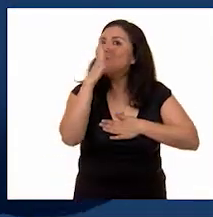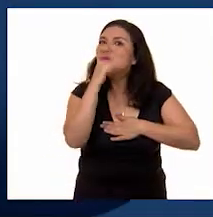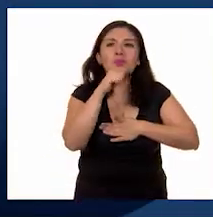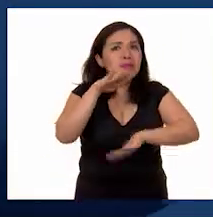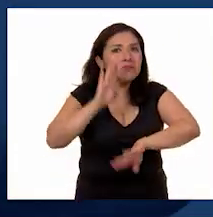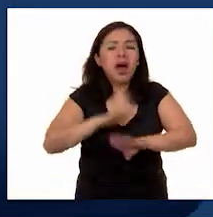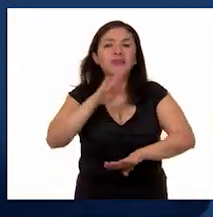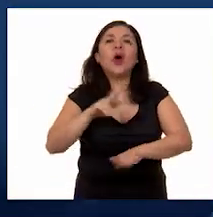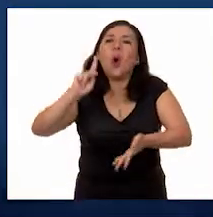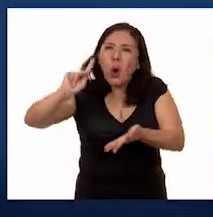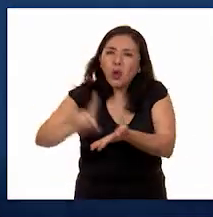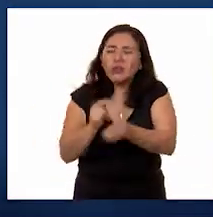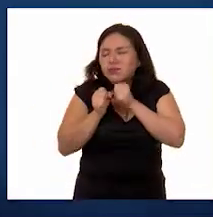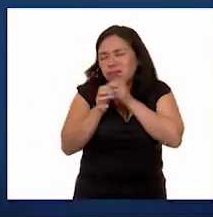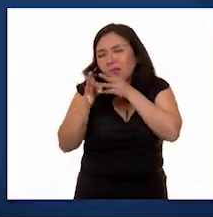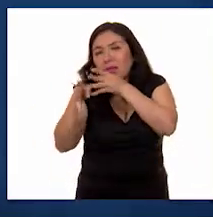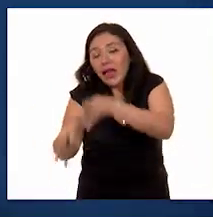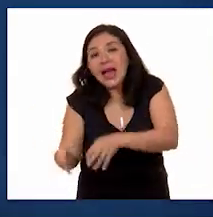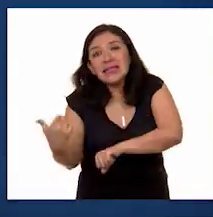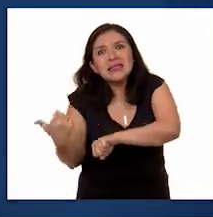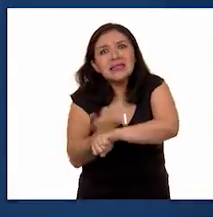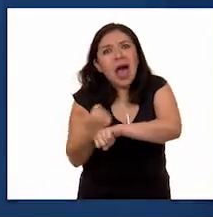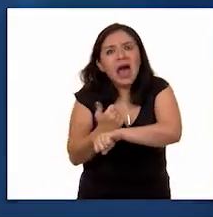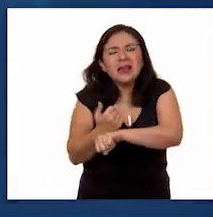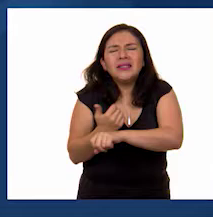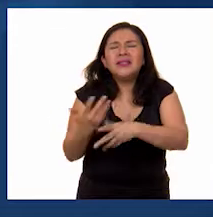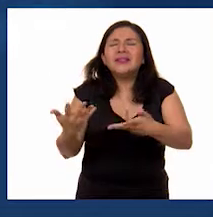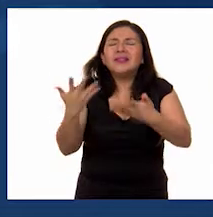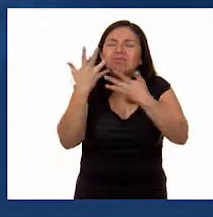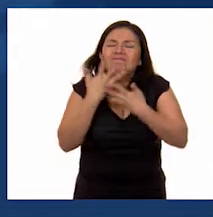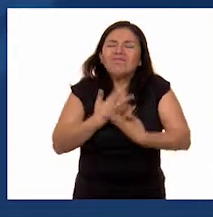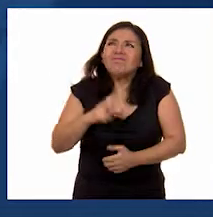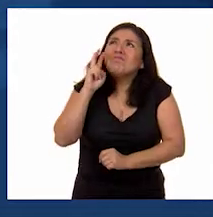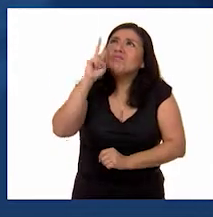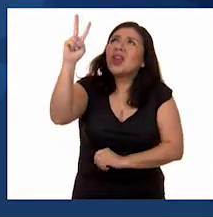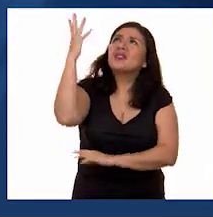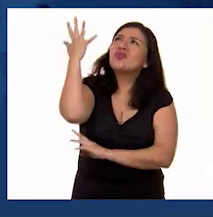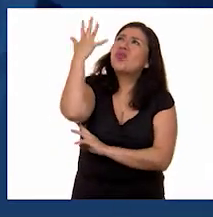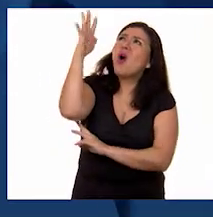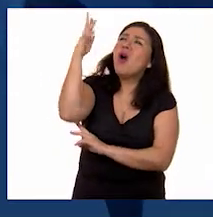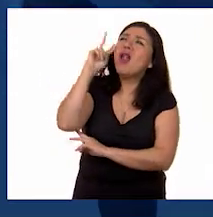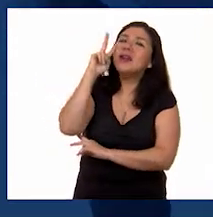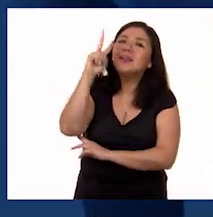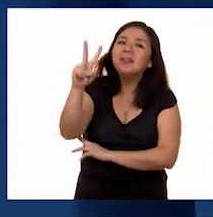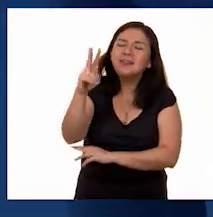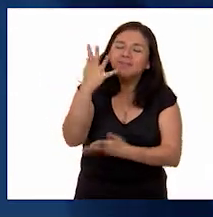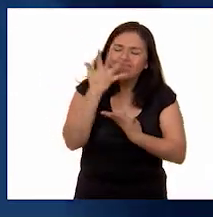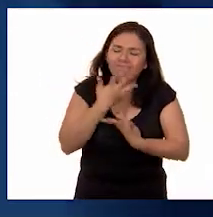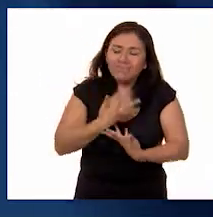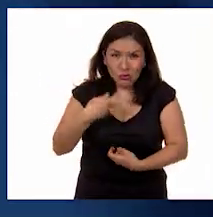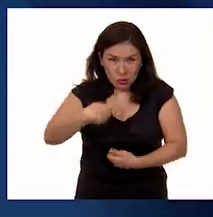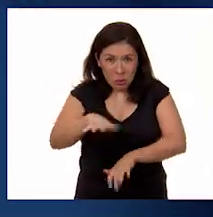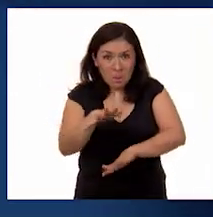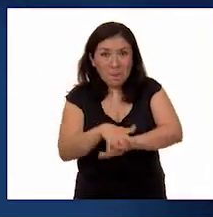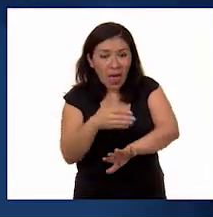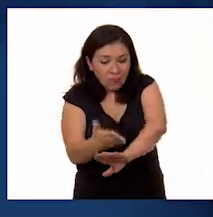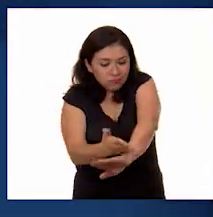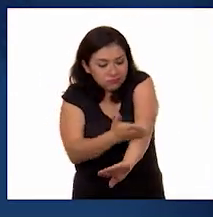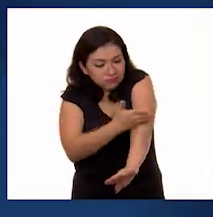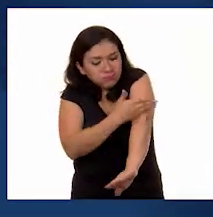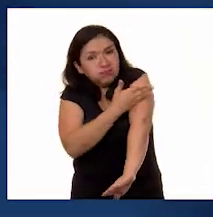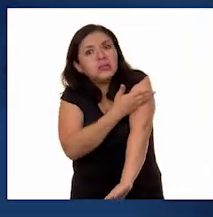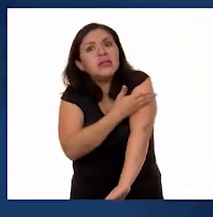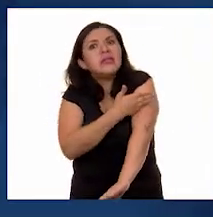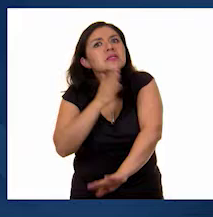de sangre esta vez, dirigió una mirada al sol que ya trasponía el monte. La pierna entera, hasta medio